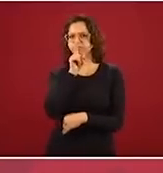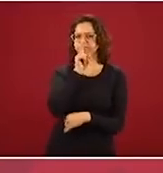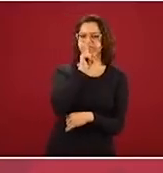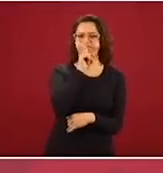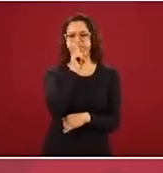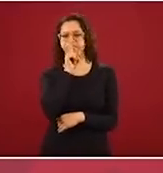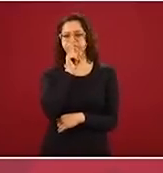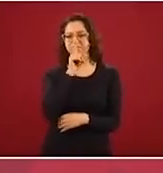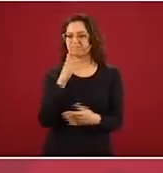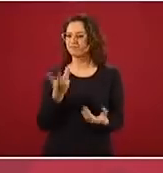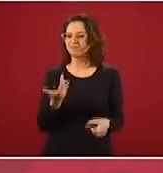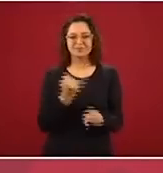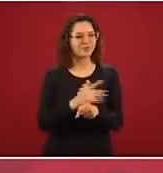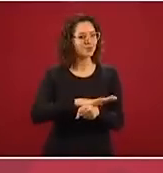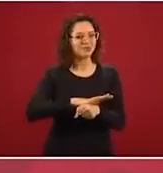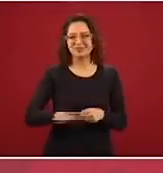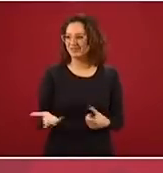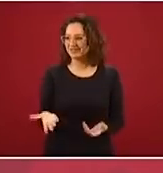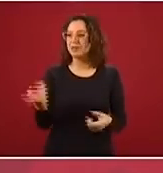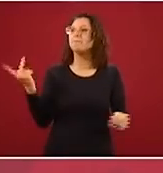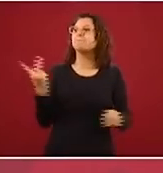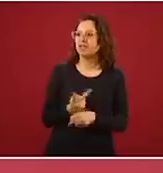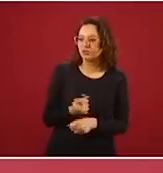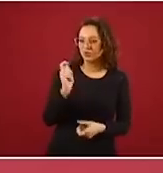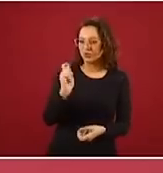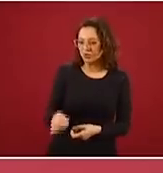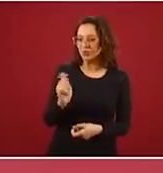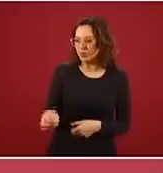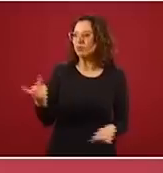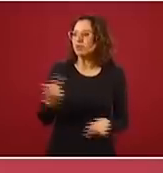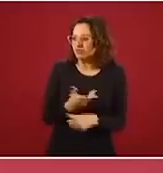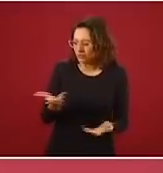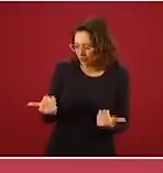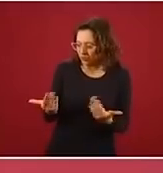No puede ser que no sepamos lo que sucedió si participaron